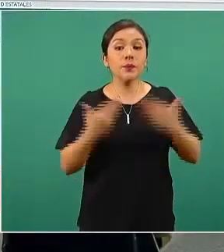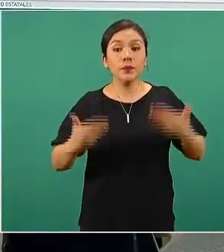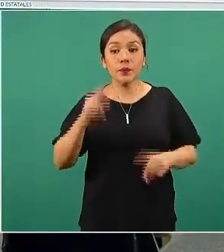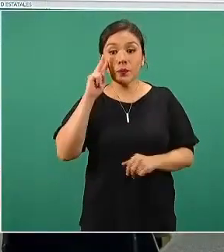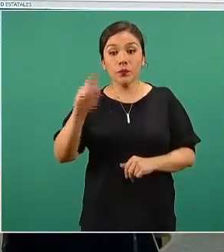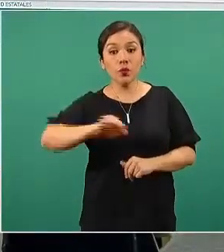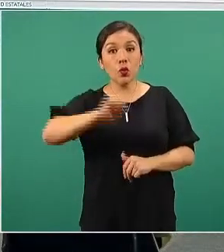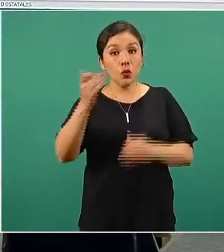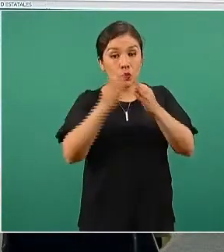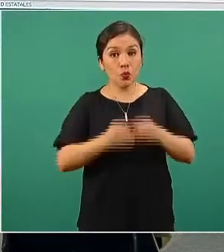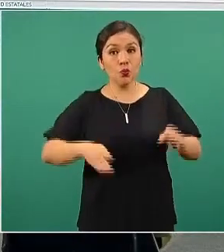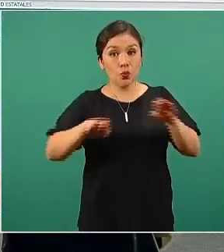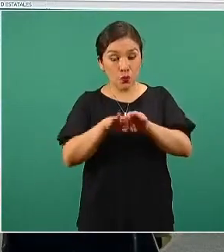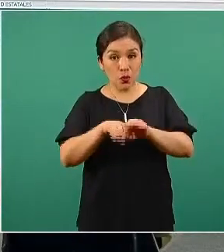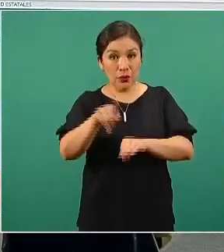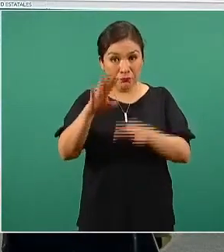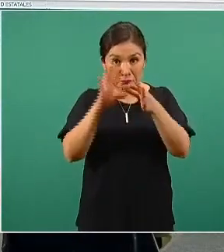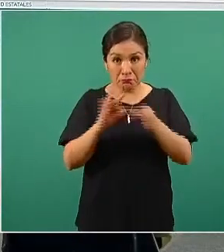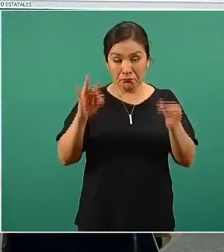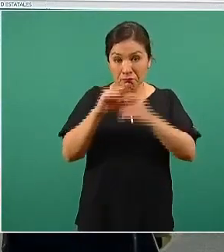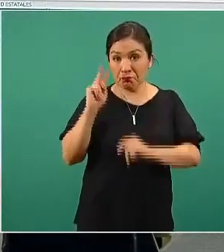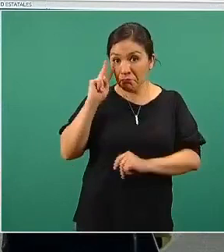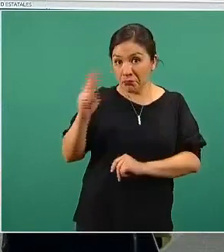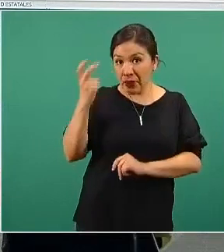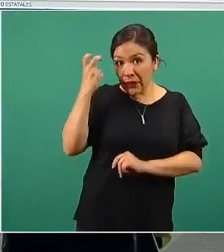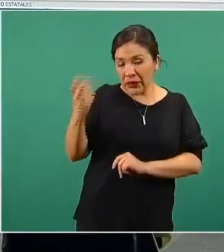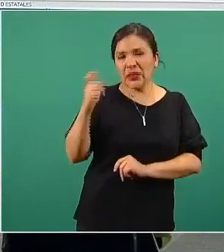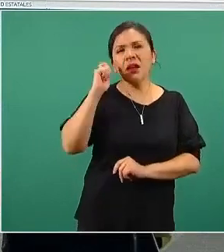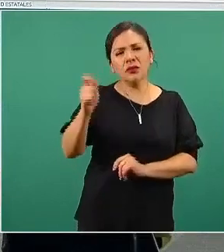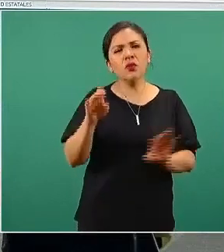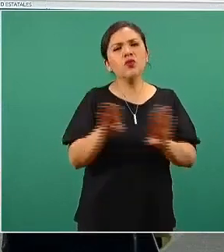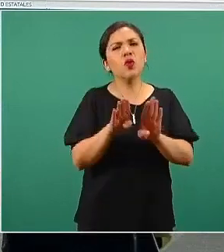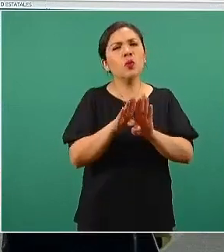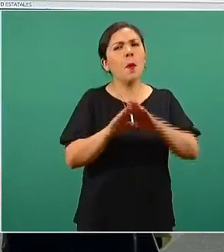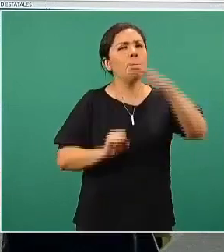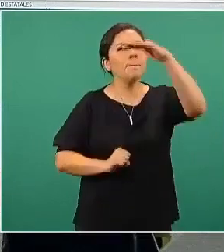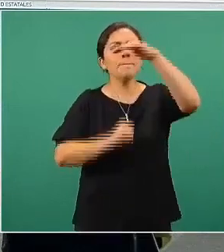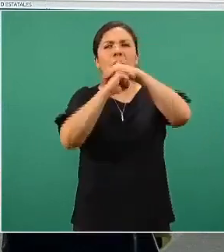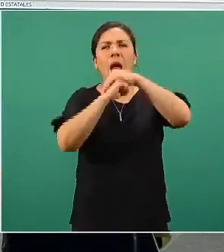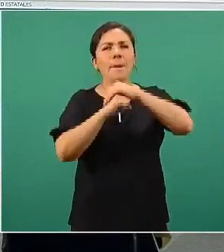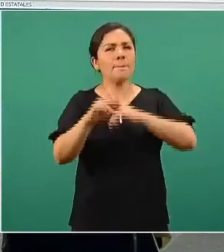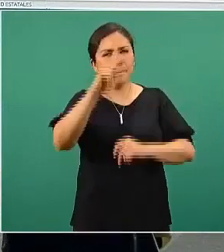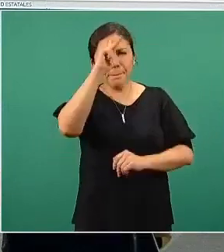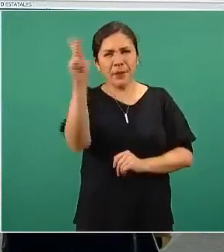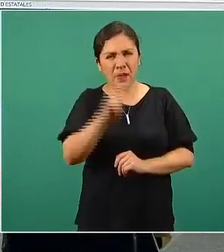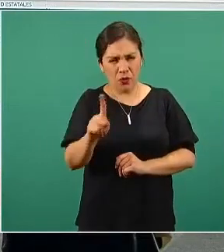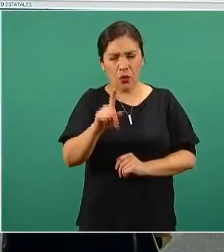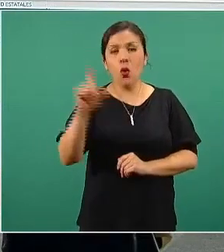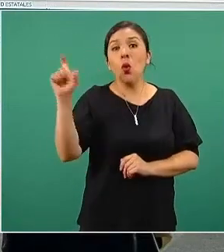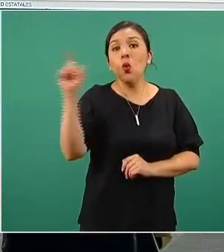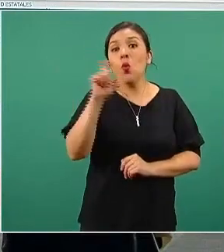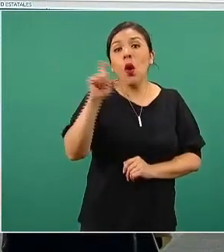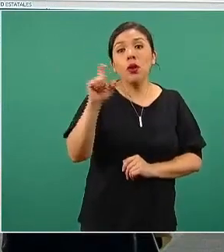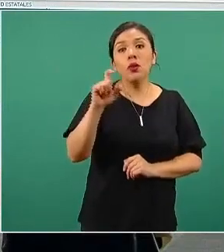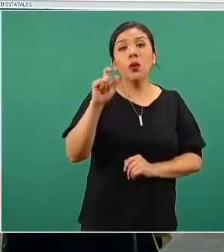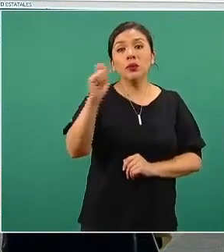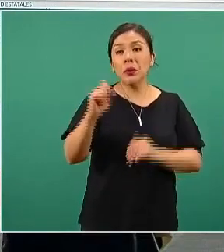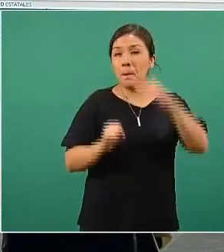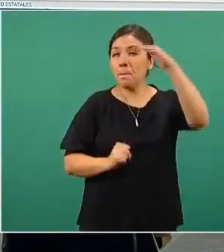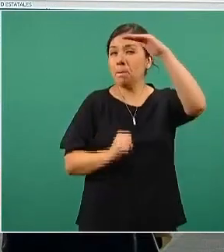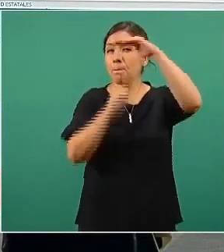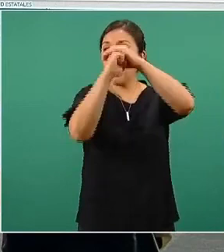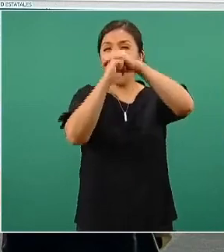otra cosa que es importante que ustedes vean de esta lámina es el pico máximo. Hablando del momento en el que tuvimos el